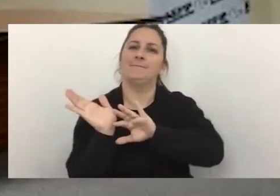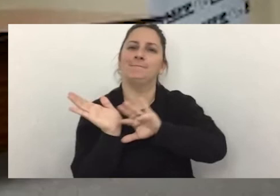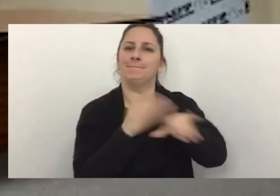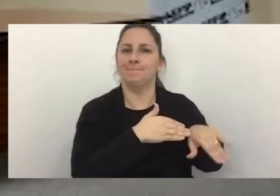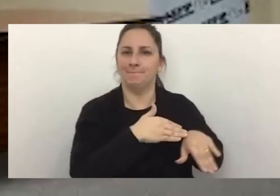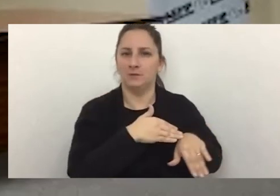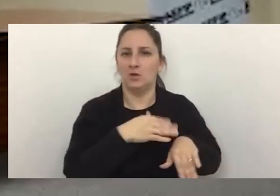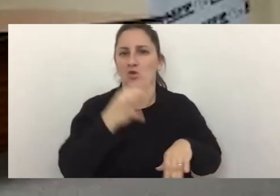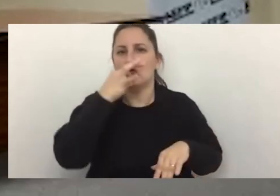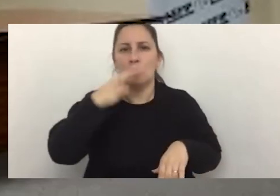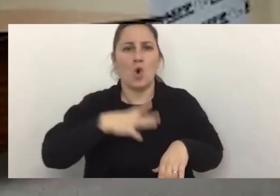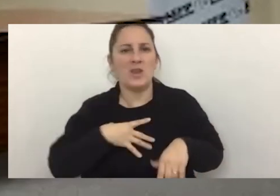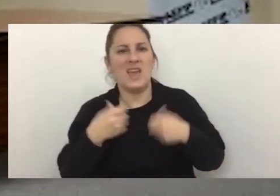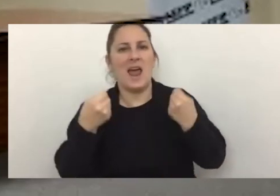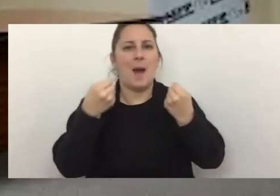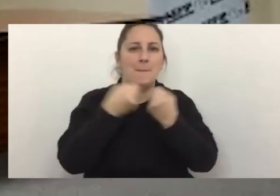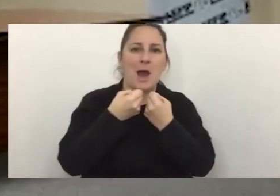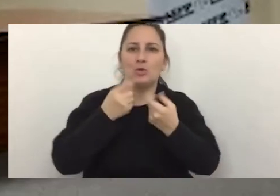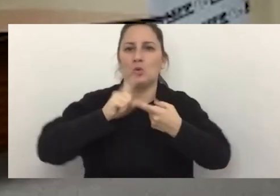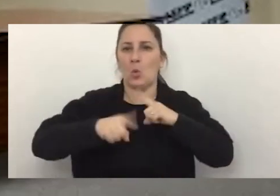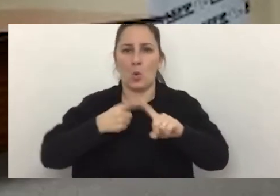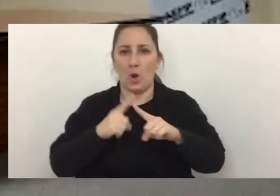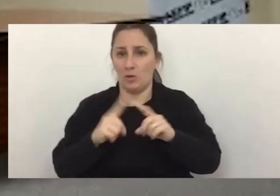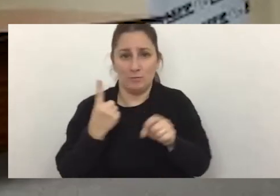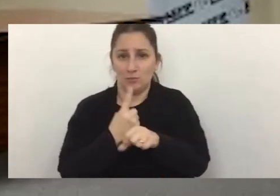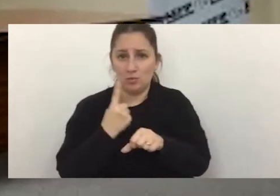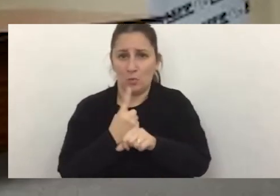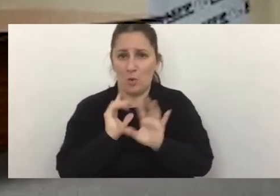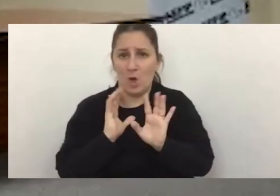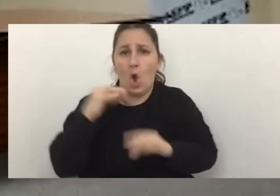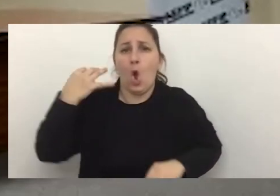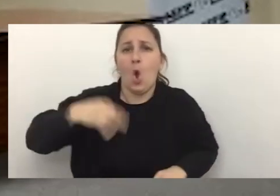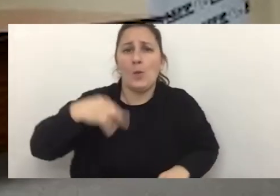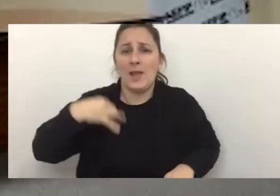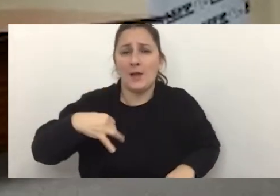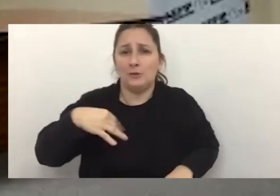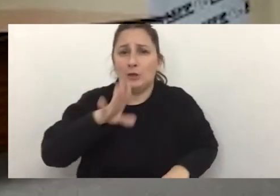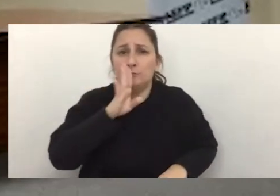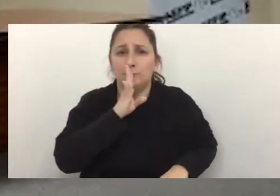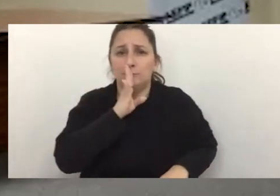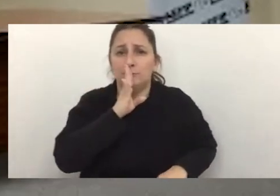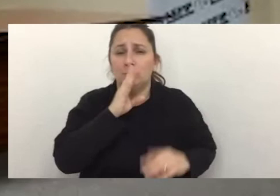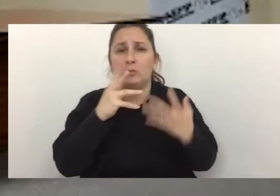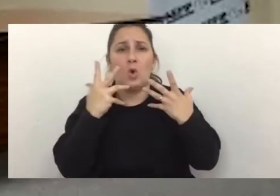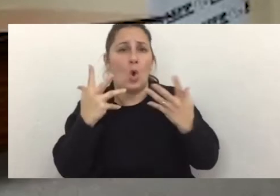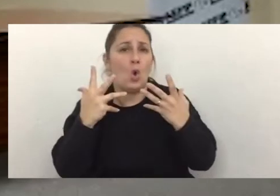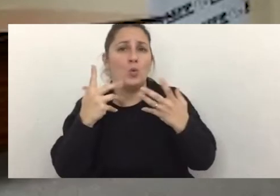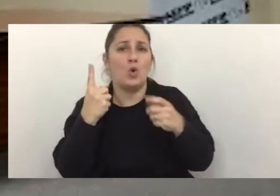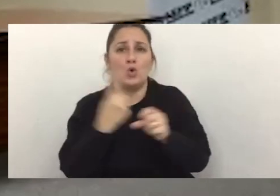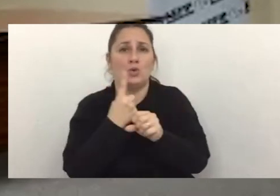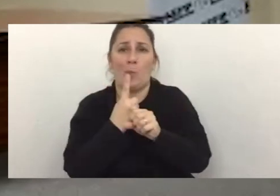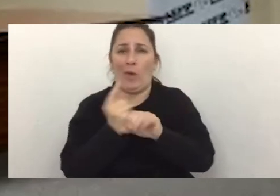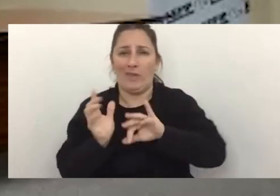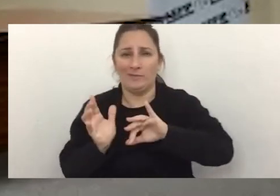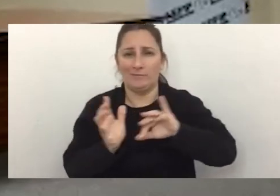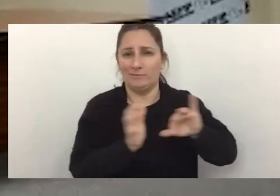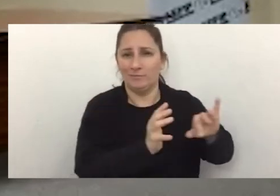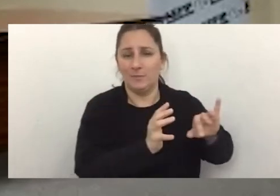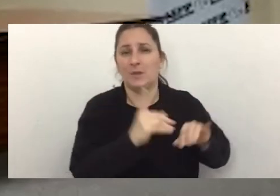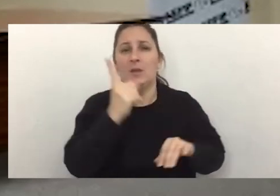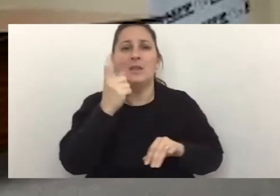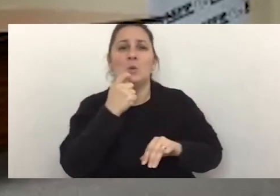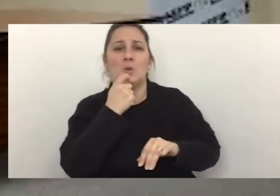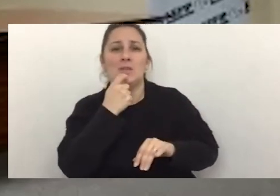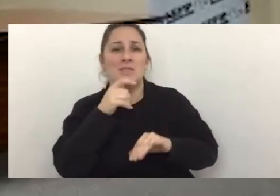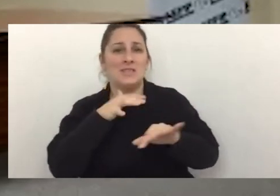un acuerdo o un pacto. Son obligatorias y obviamente no se puede apartar. Un caso que tiene